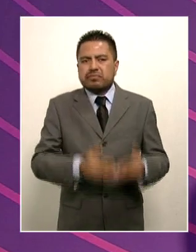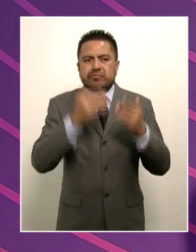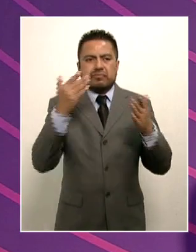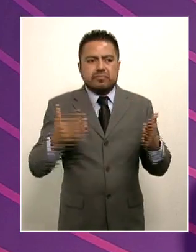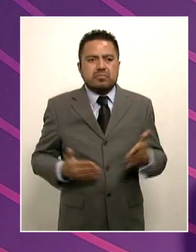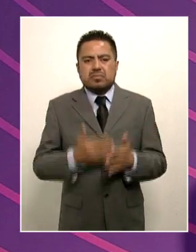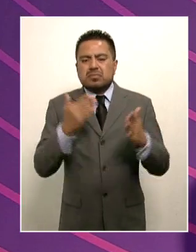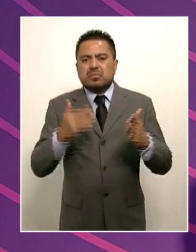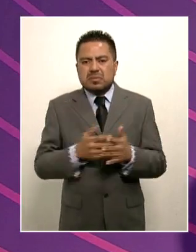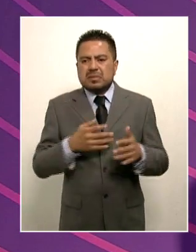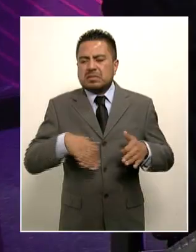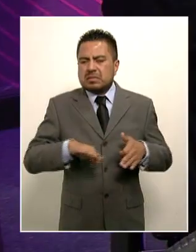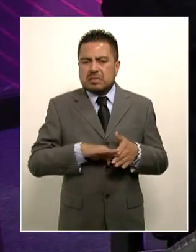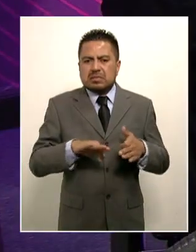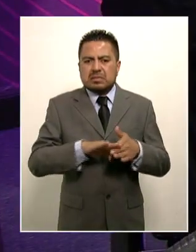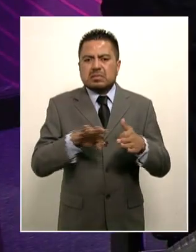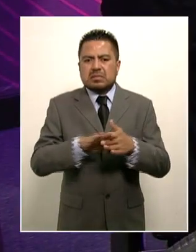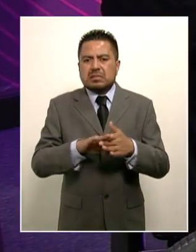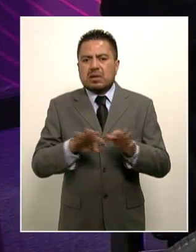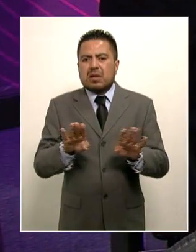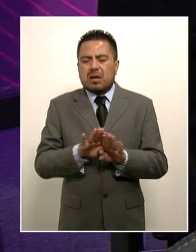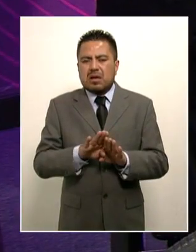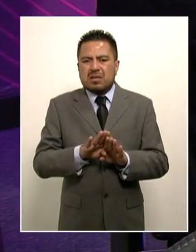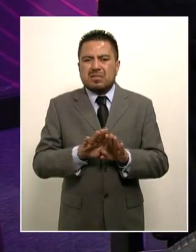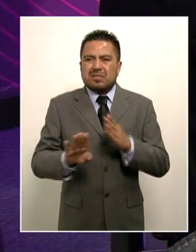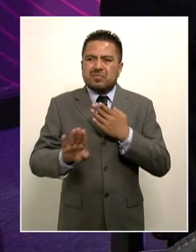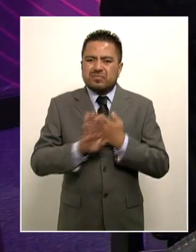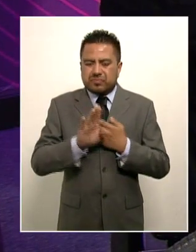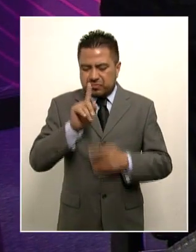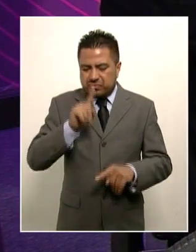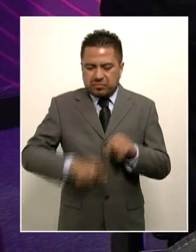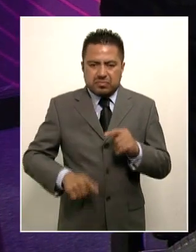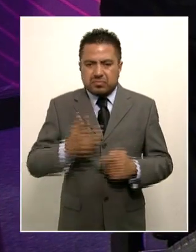estaban constantemente agrediéndome.